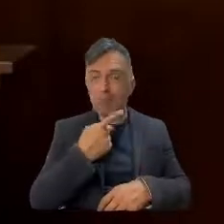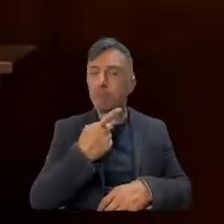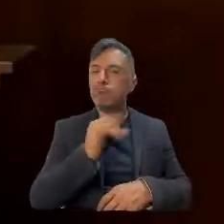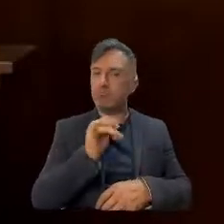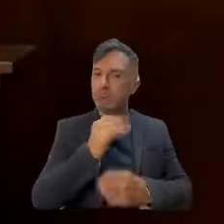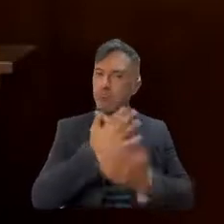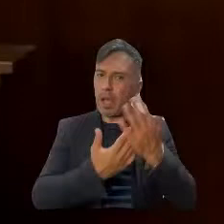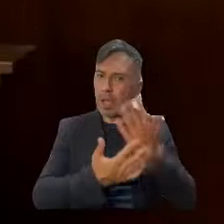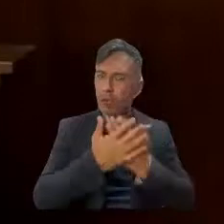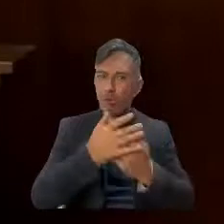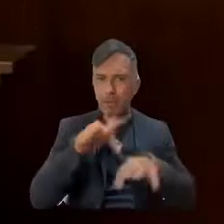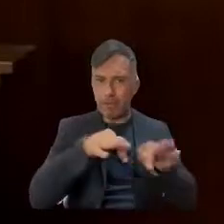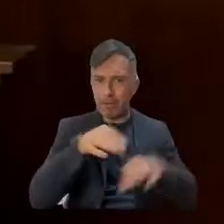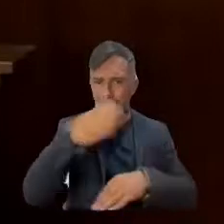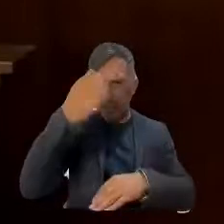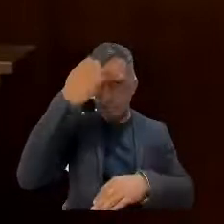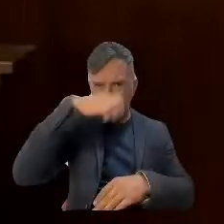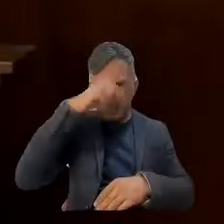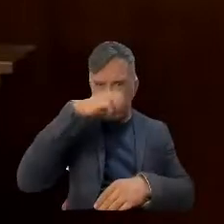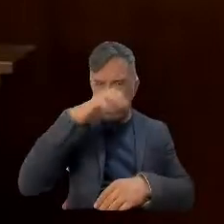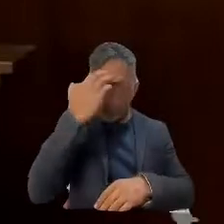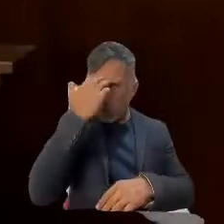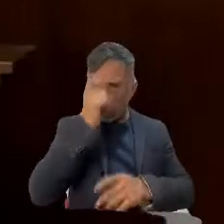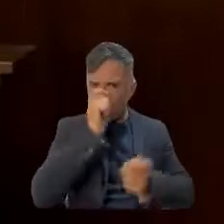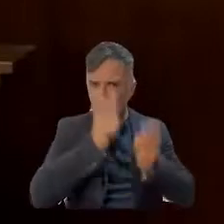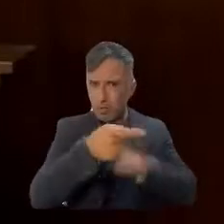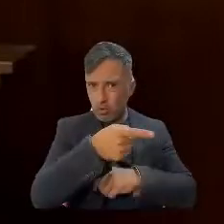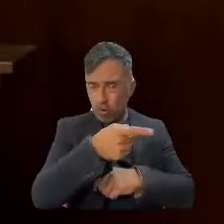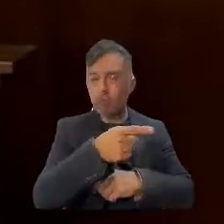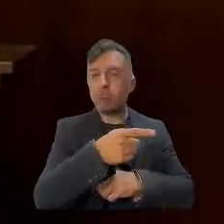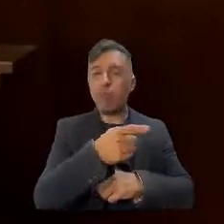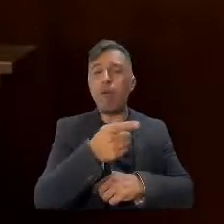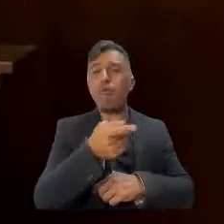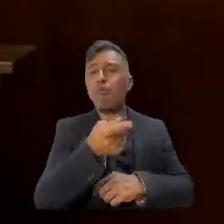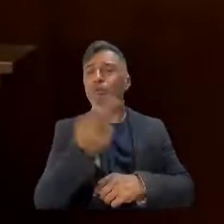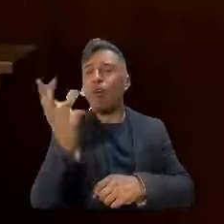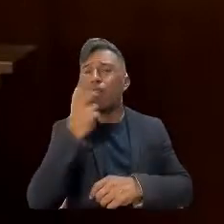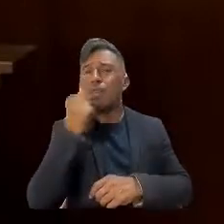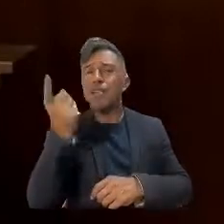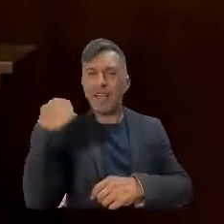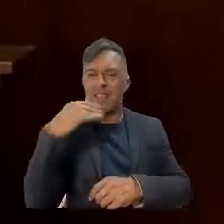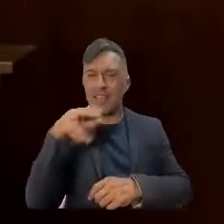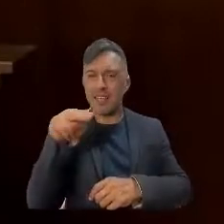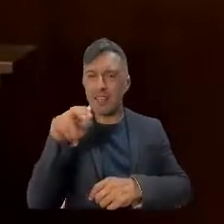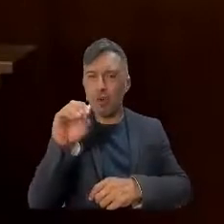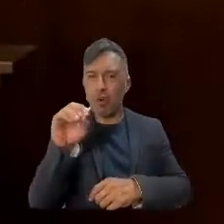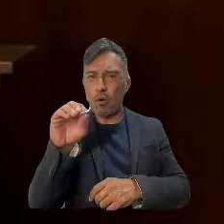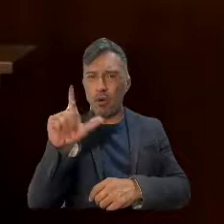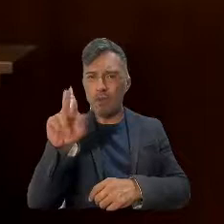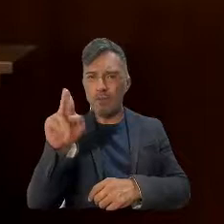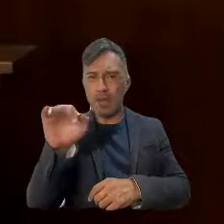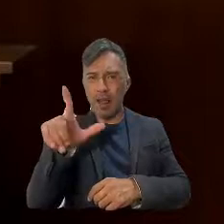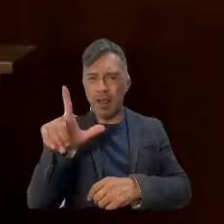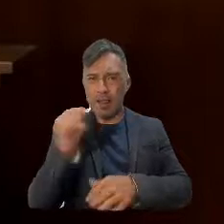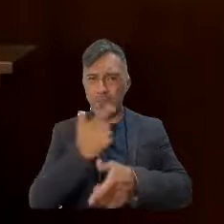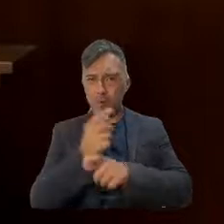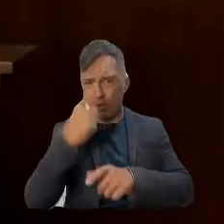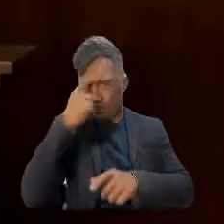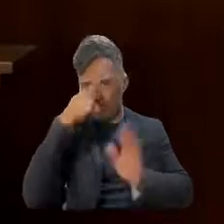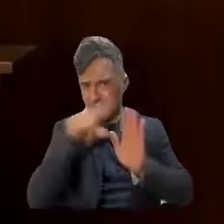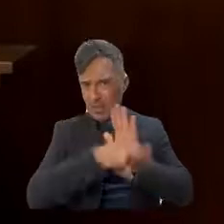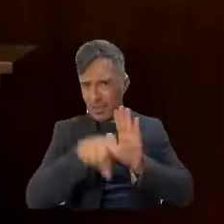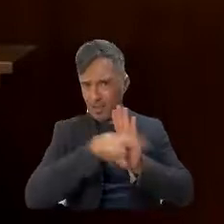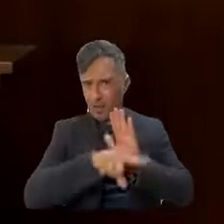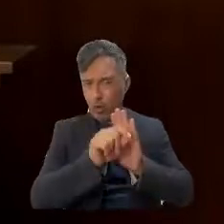conocimiento y su capacidad hacen que se rompa este estigma que el modelo neoliberal ha generado de ellos, que pueden ellos y